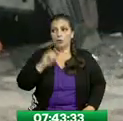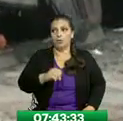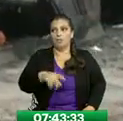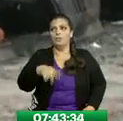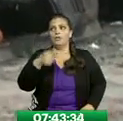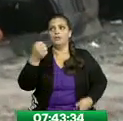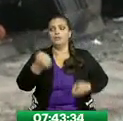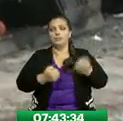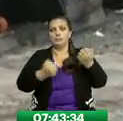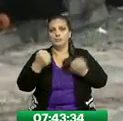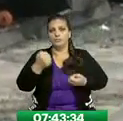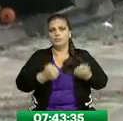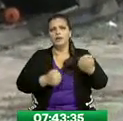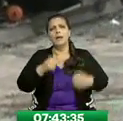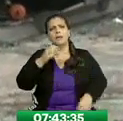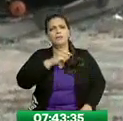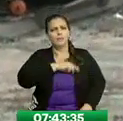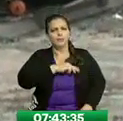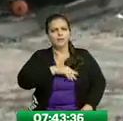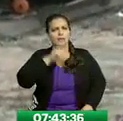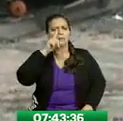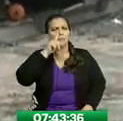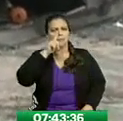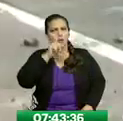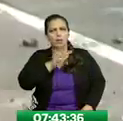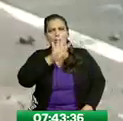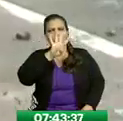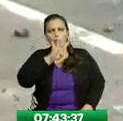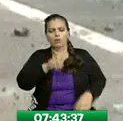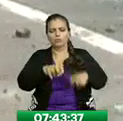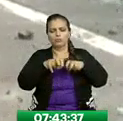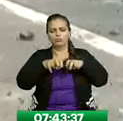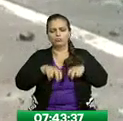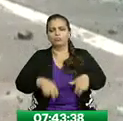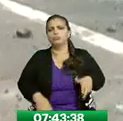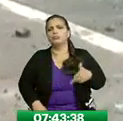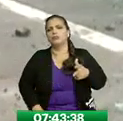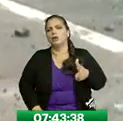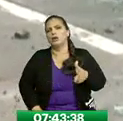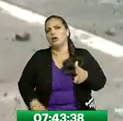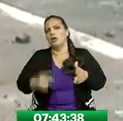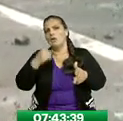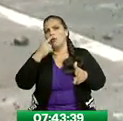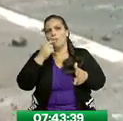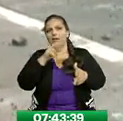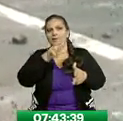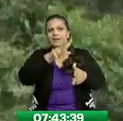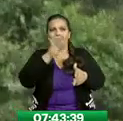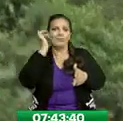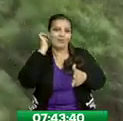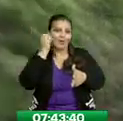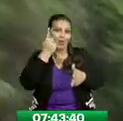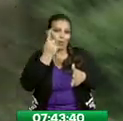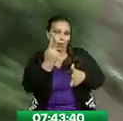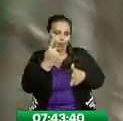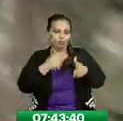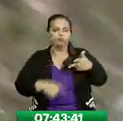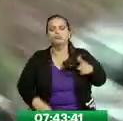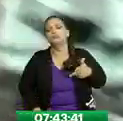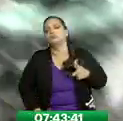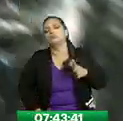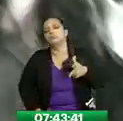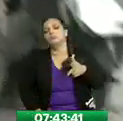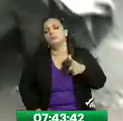viajaban 4 empleados municipales del servicio aeroportuario, entre ellos una mujer. En el sitio, los organismos de socorro